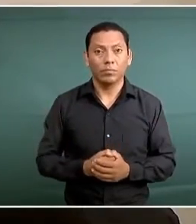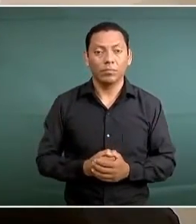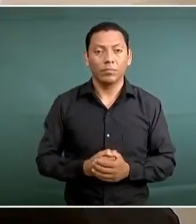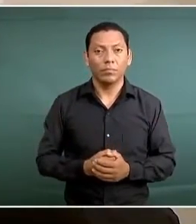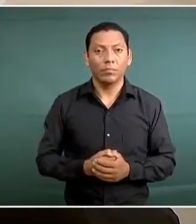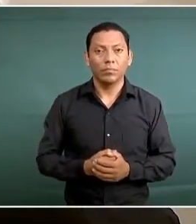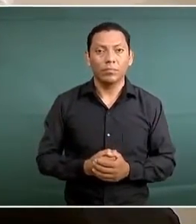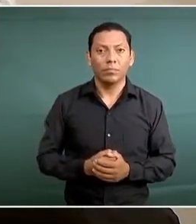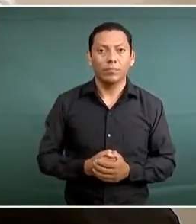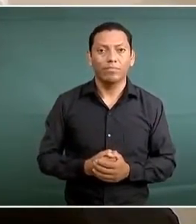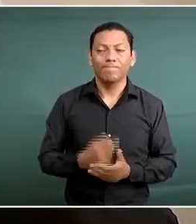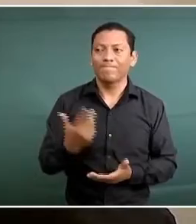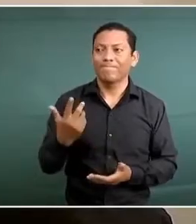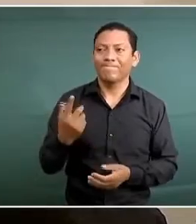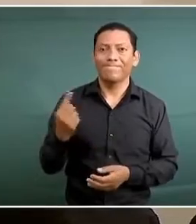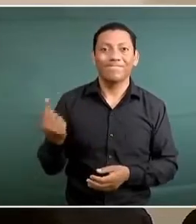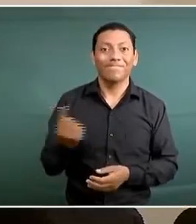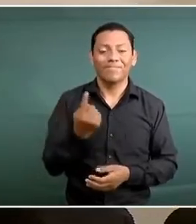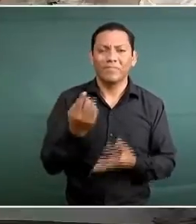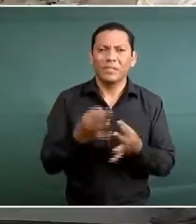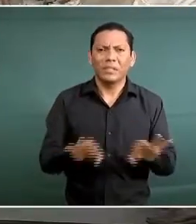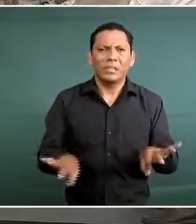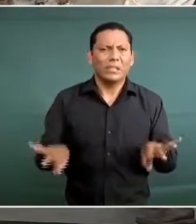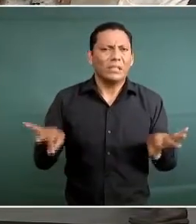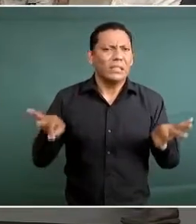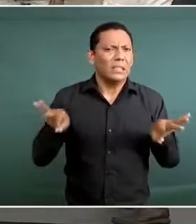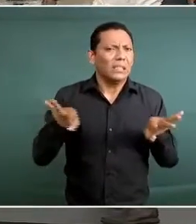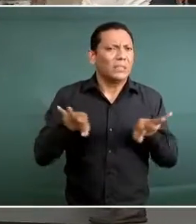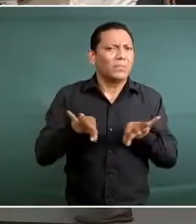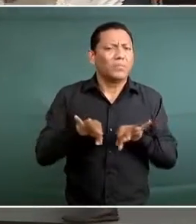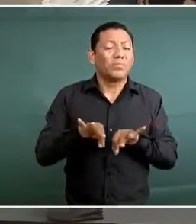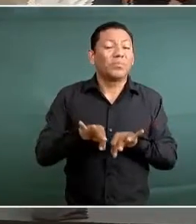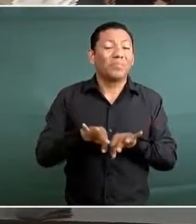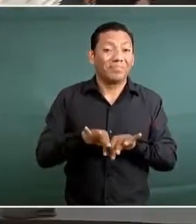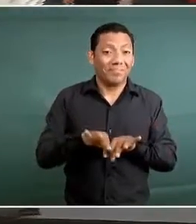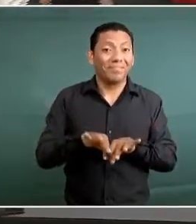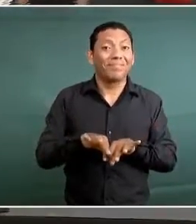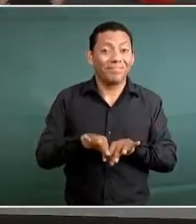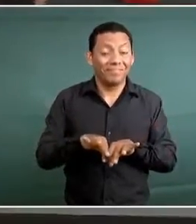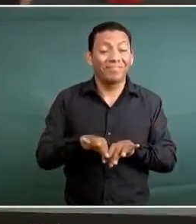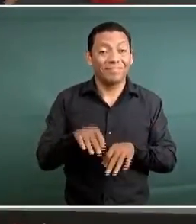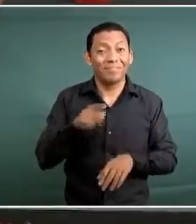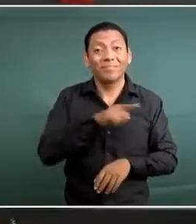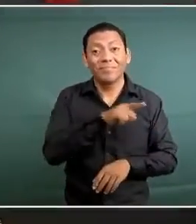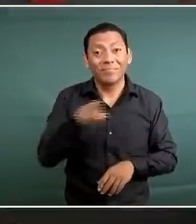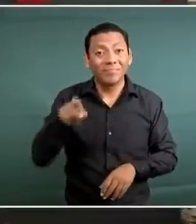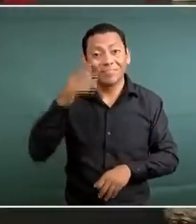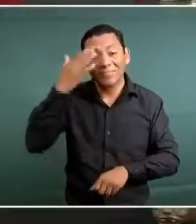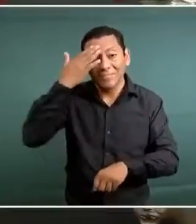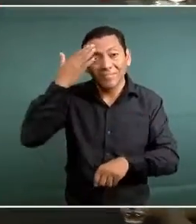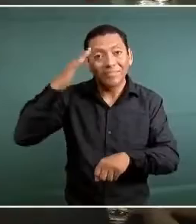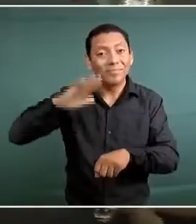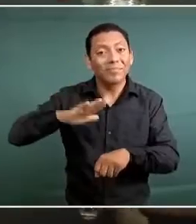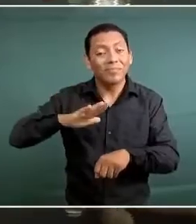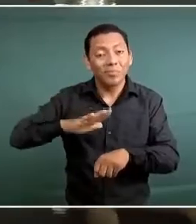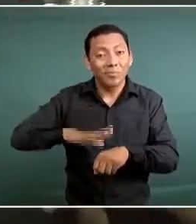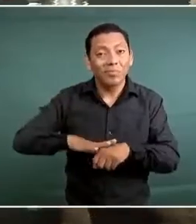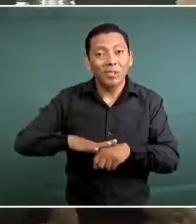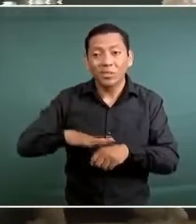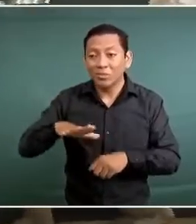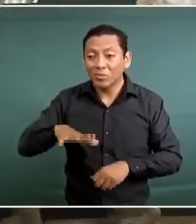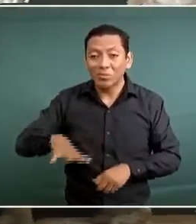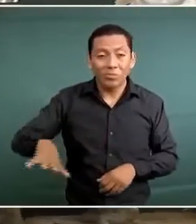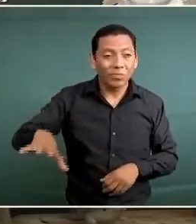es importante saber lo que está